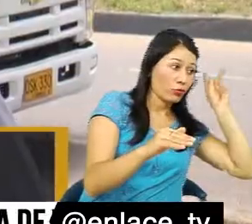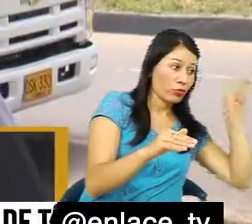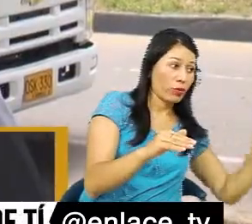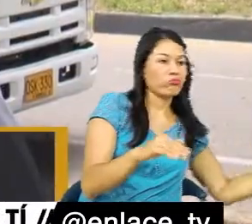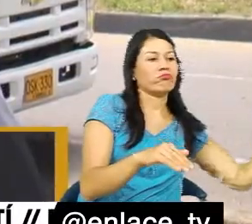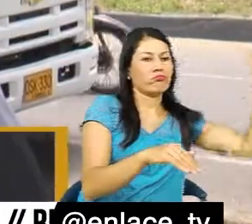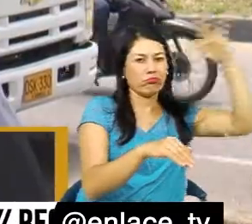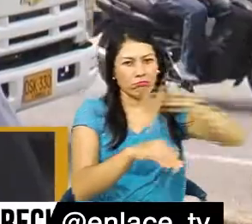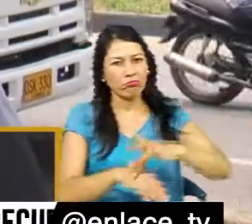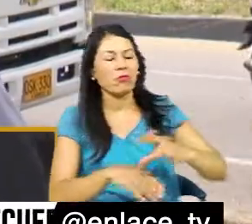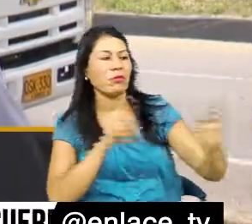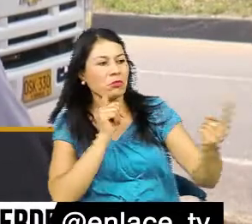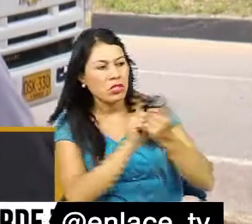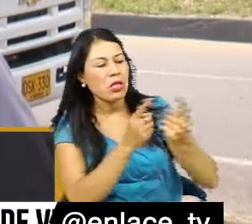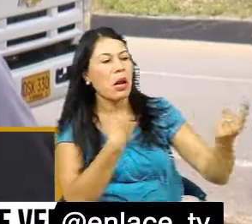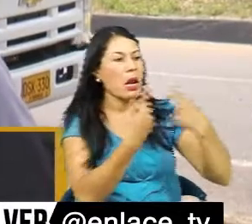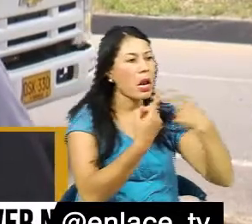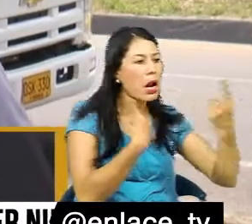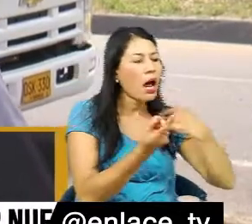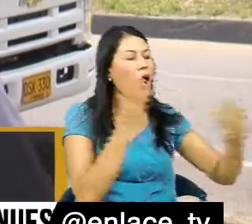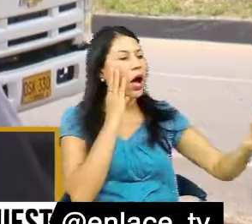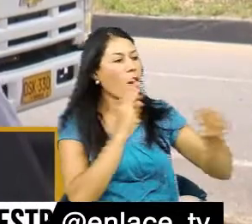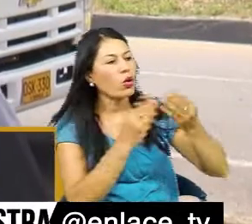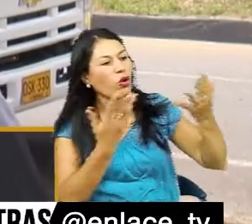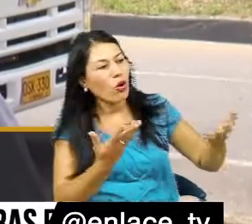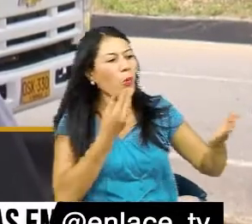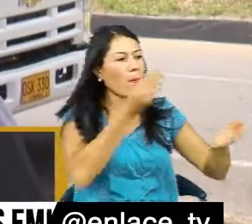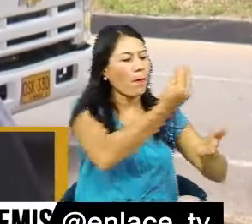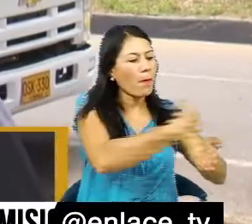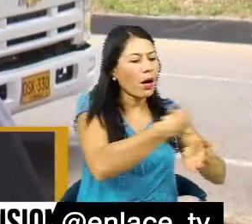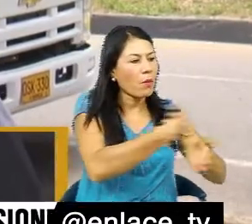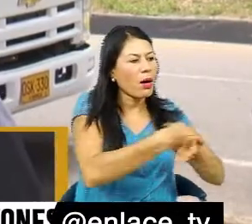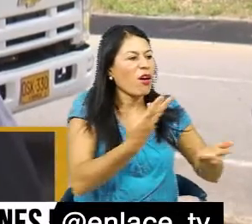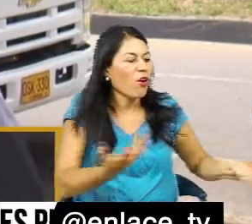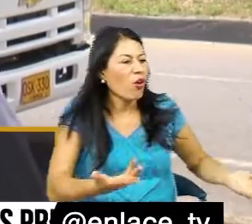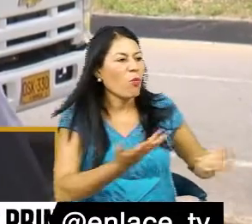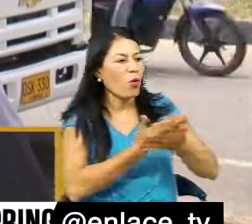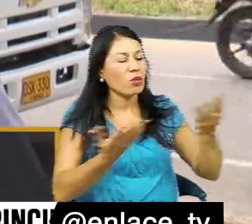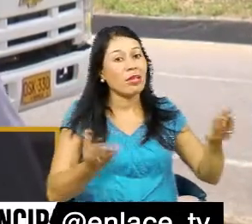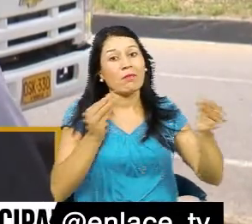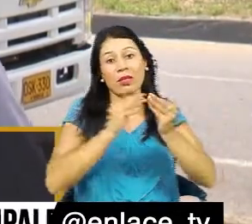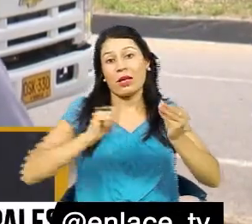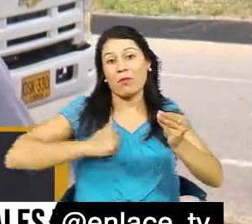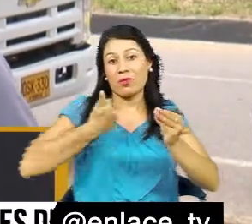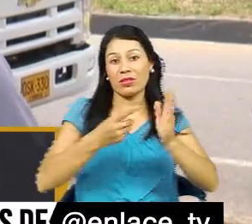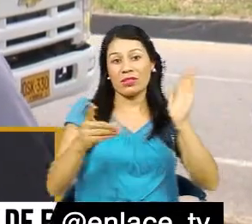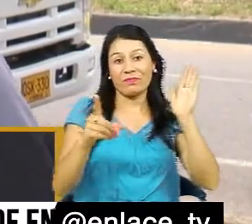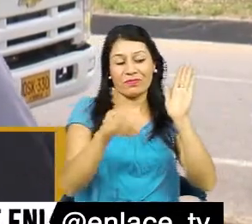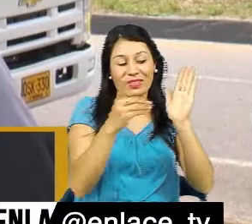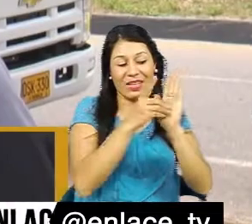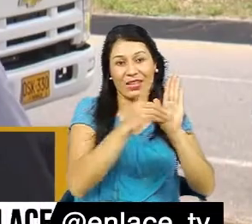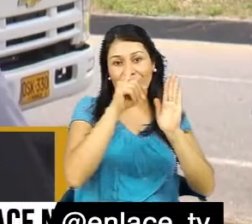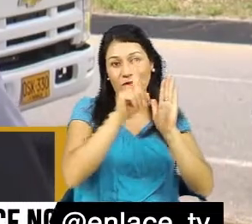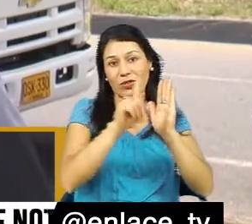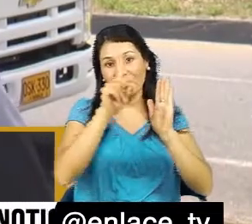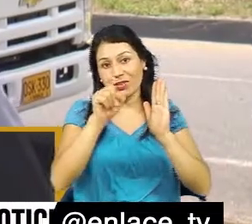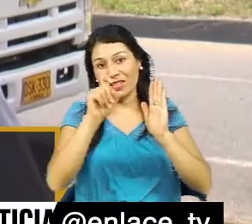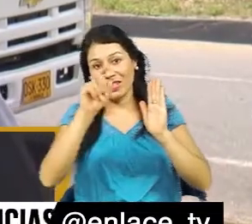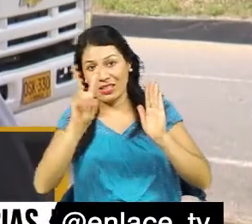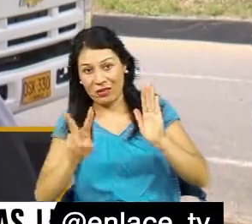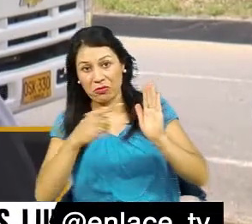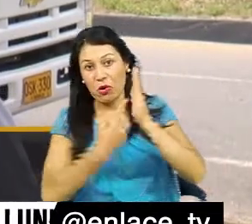de acuerdos de pago y aprovechando de que se sancionó el decreto 162 en donde se dan más facilidades